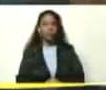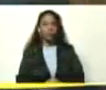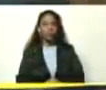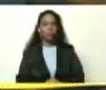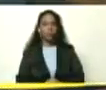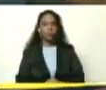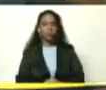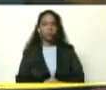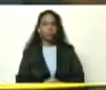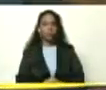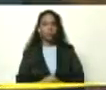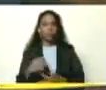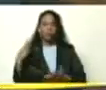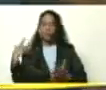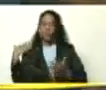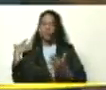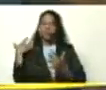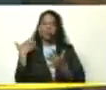En estos años